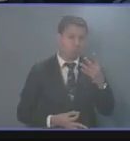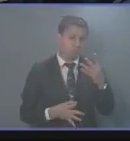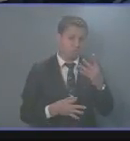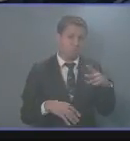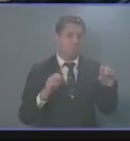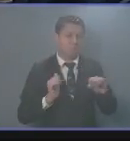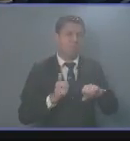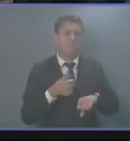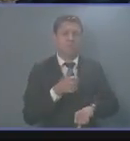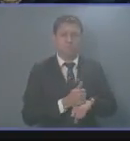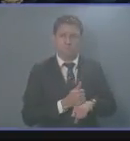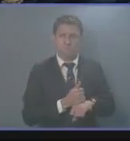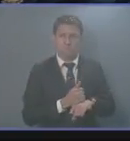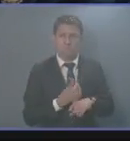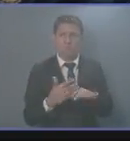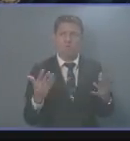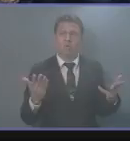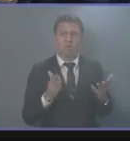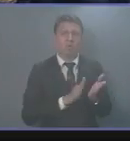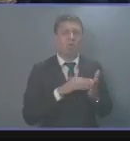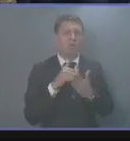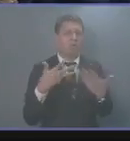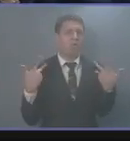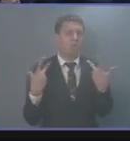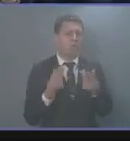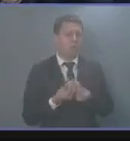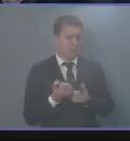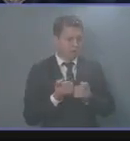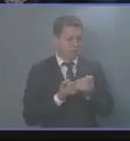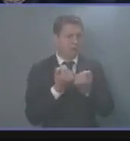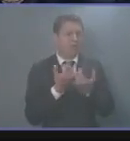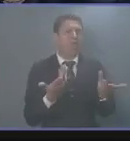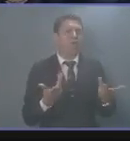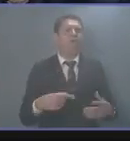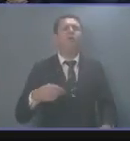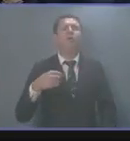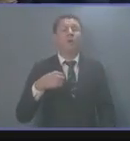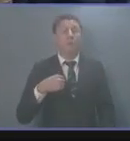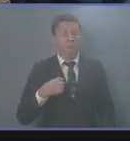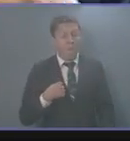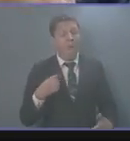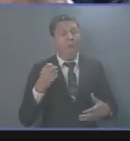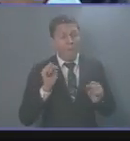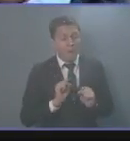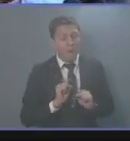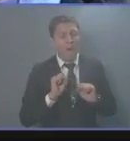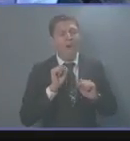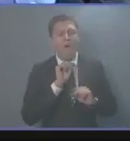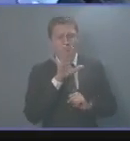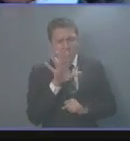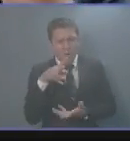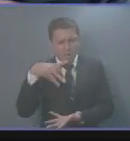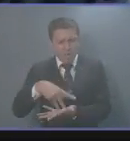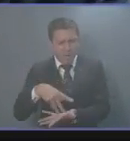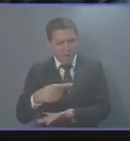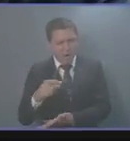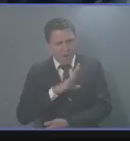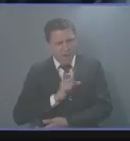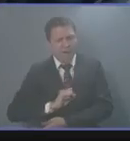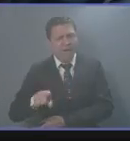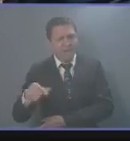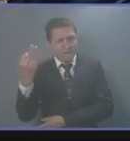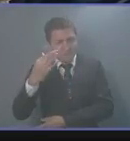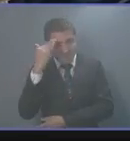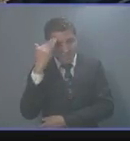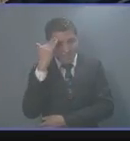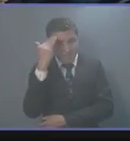les compete darlos como son los programas sociales. No me cabe más que decirle a la población que